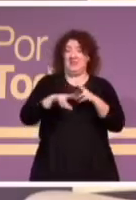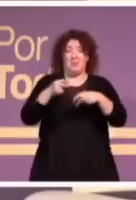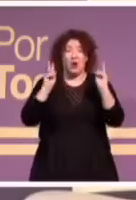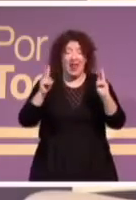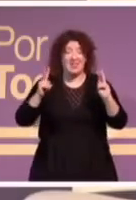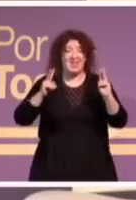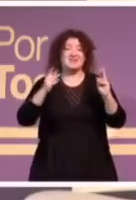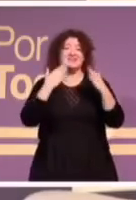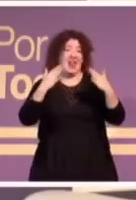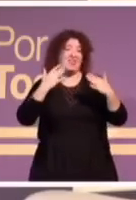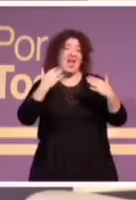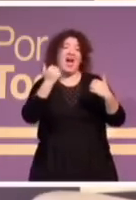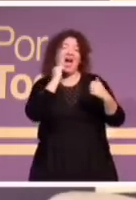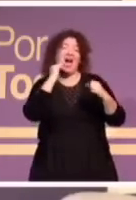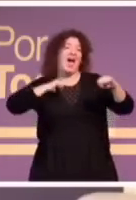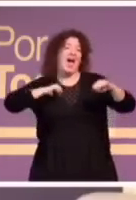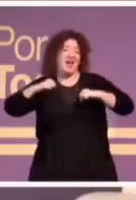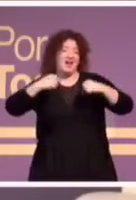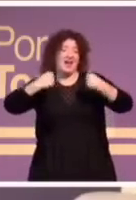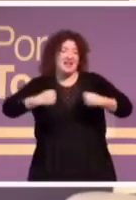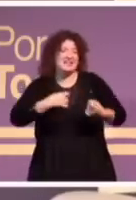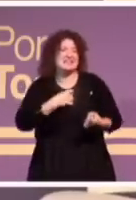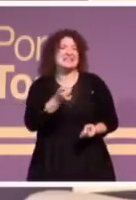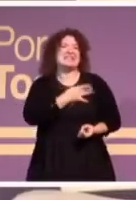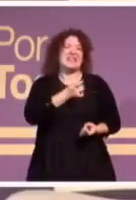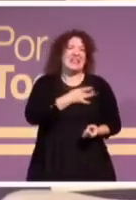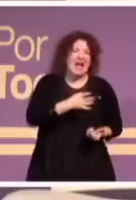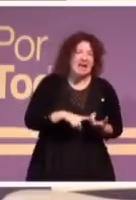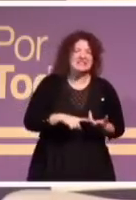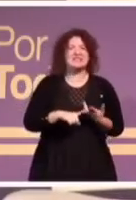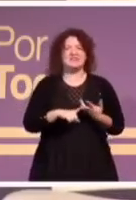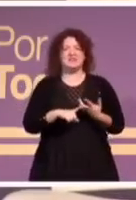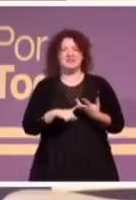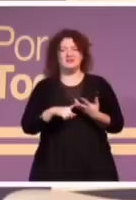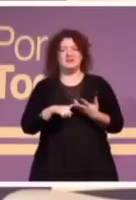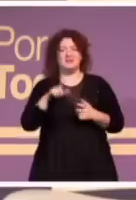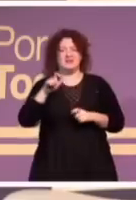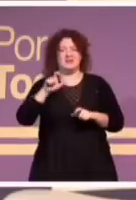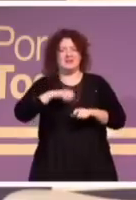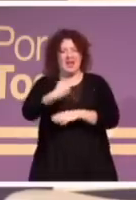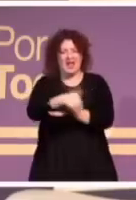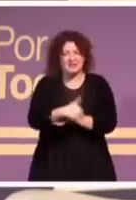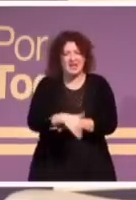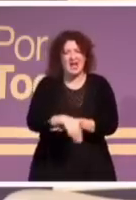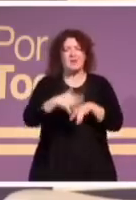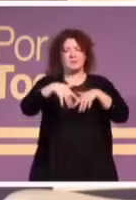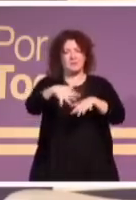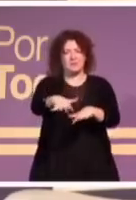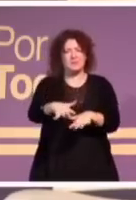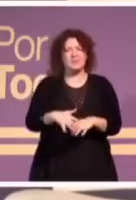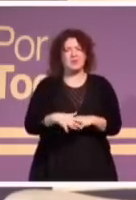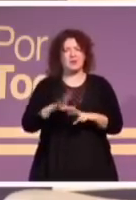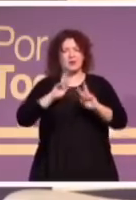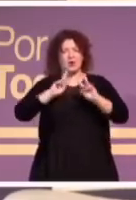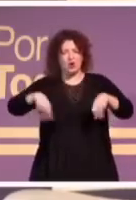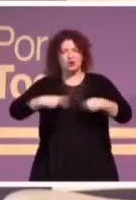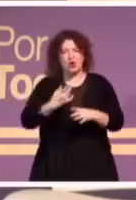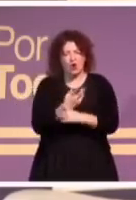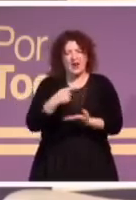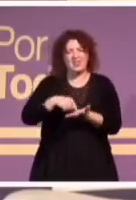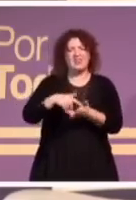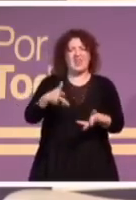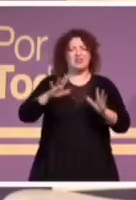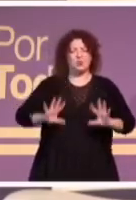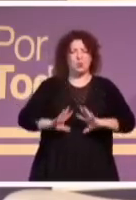fuesen los activistas, los y las sindicalistas, la gente que está desde las calles garantizando la jornada de 8 horas, el derecho a huelga,